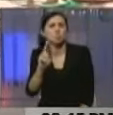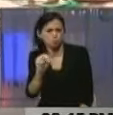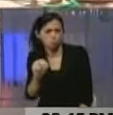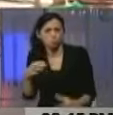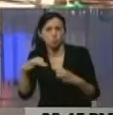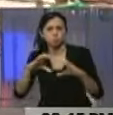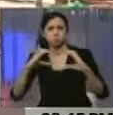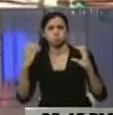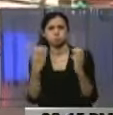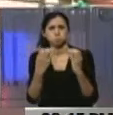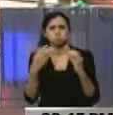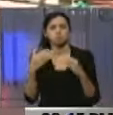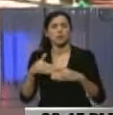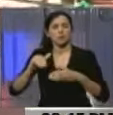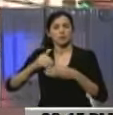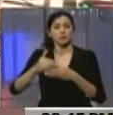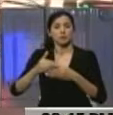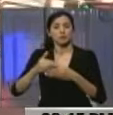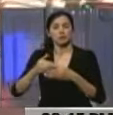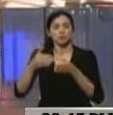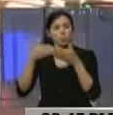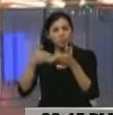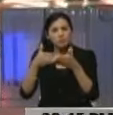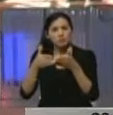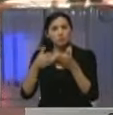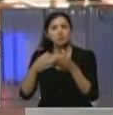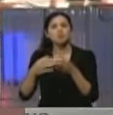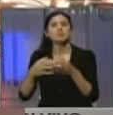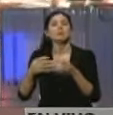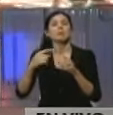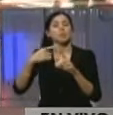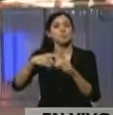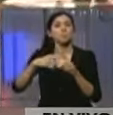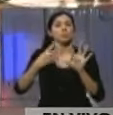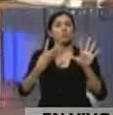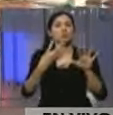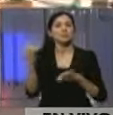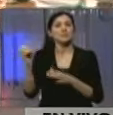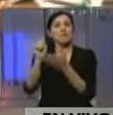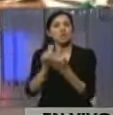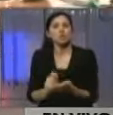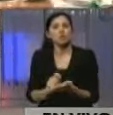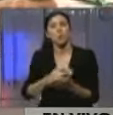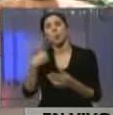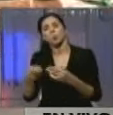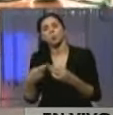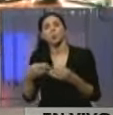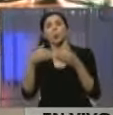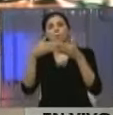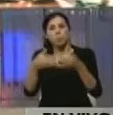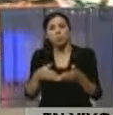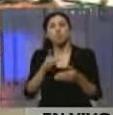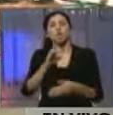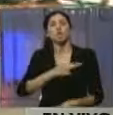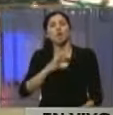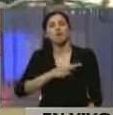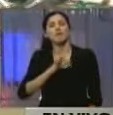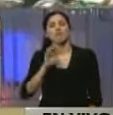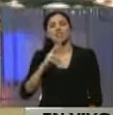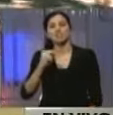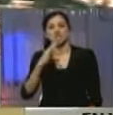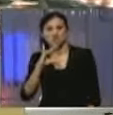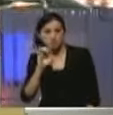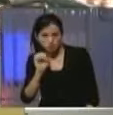del buque Orinoco, con 900 toneladas de atún, y del buque Don Francesco,